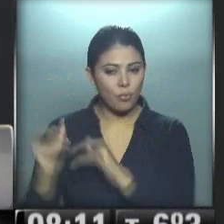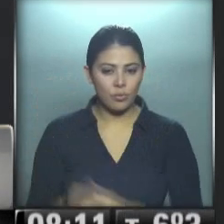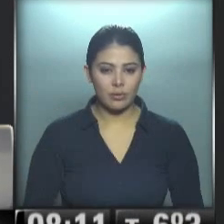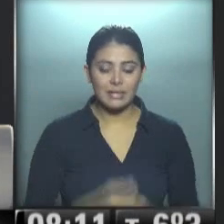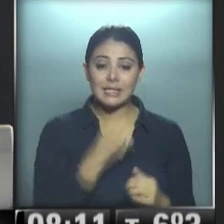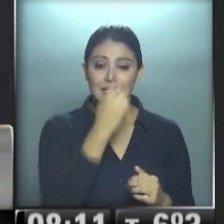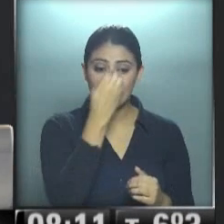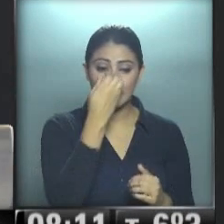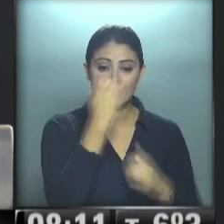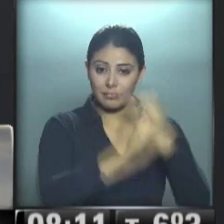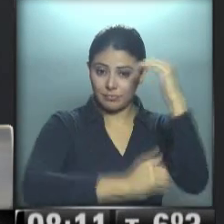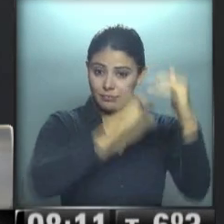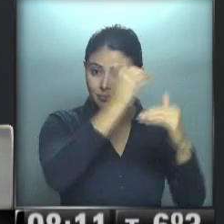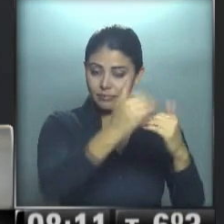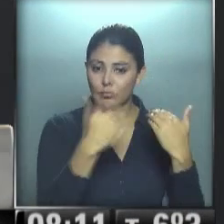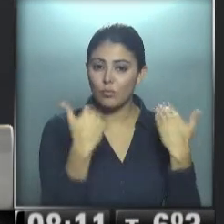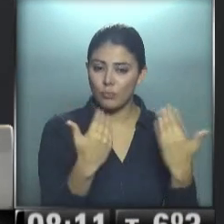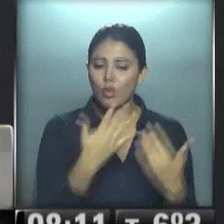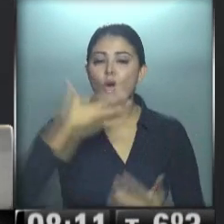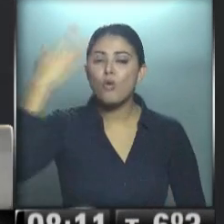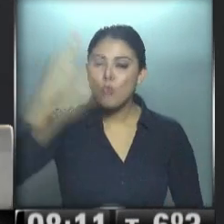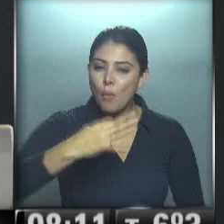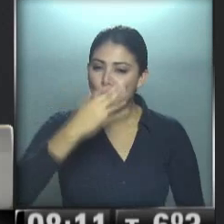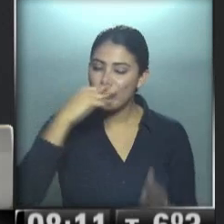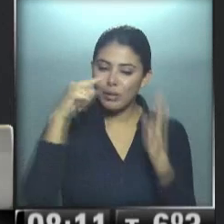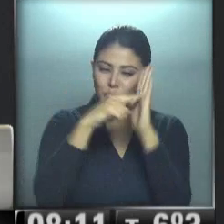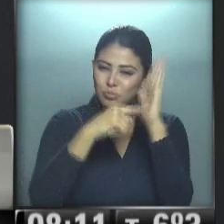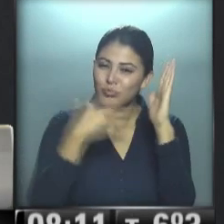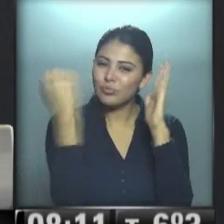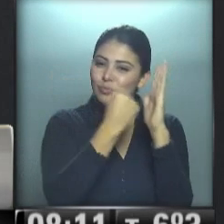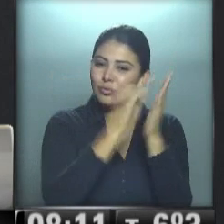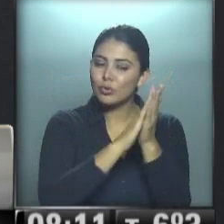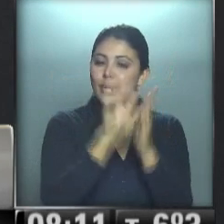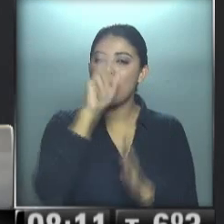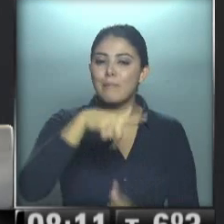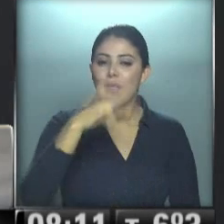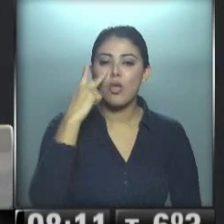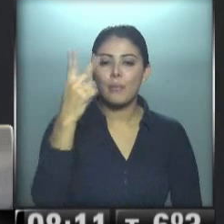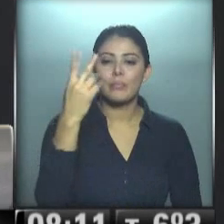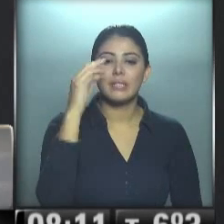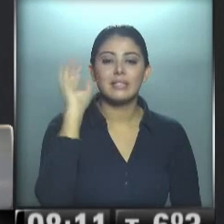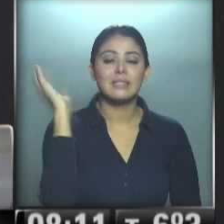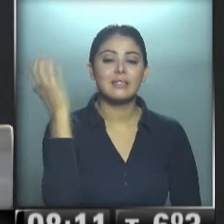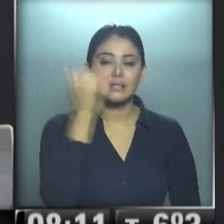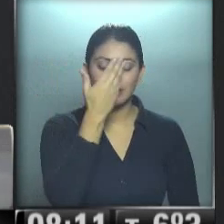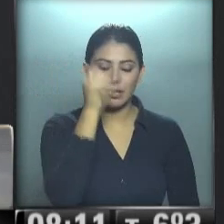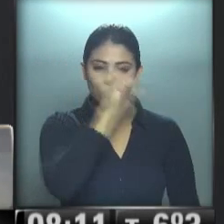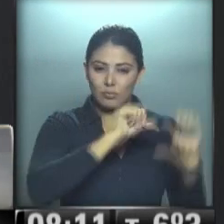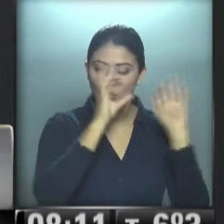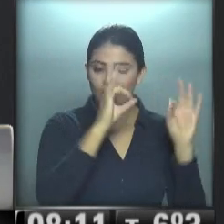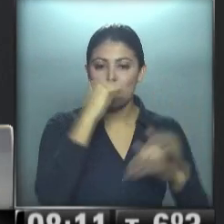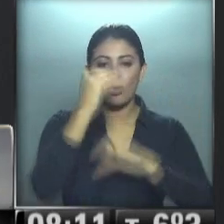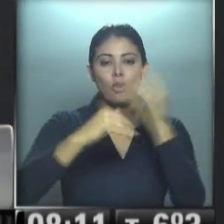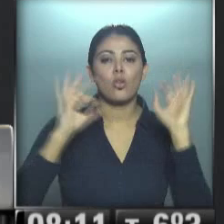permitiría tener el cumplimiento de objetivos y metas del plan nuclear 2006 para completar el ciclo de